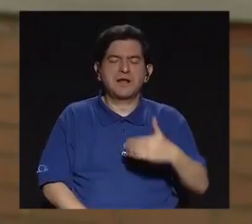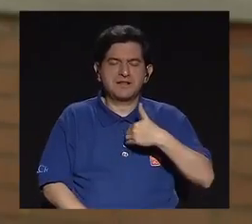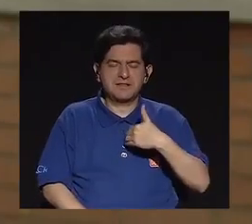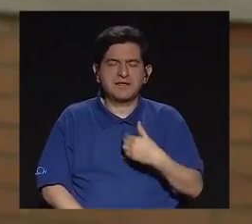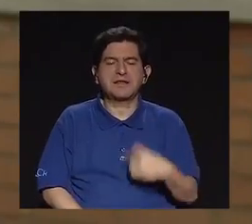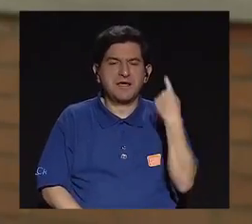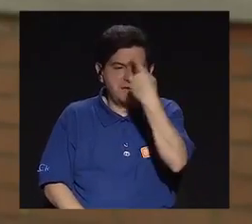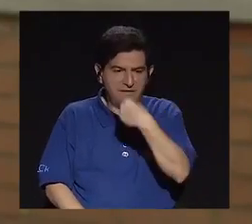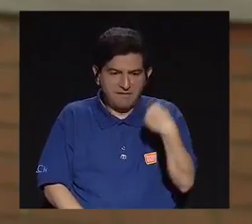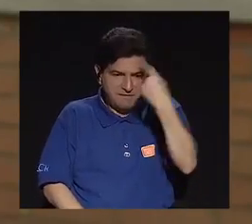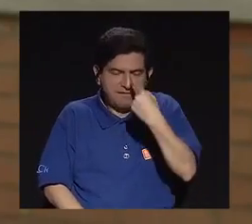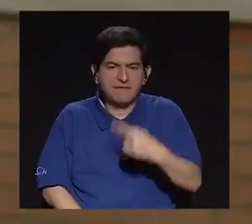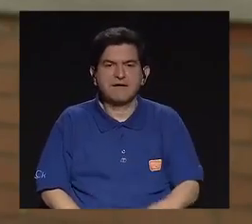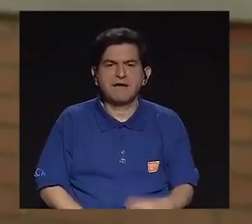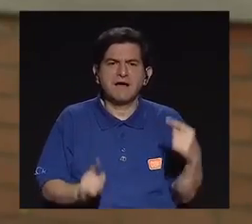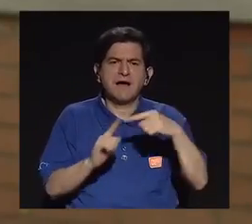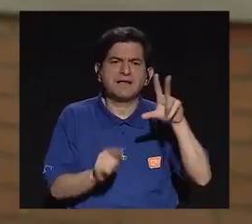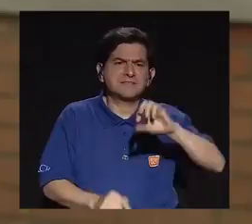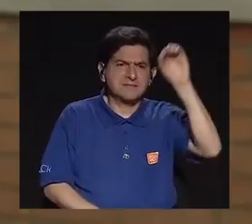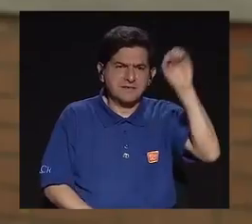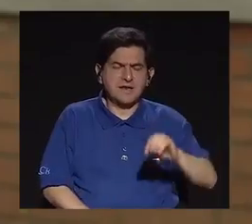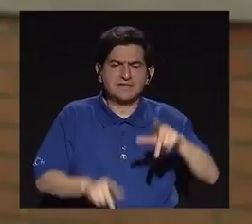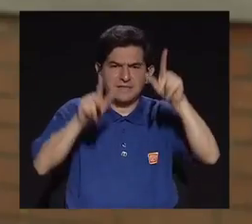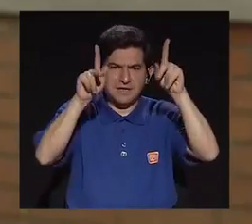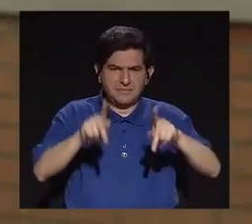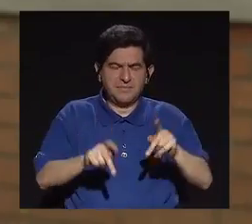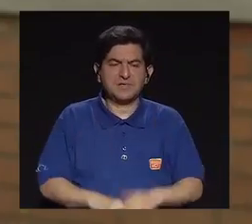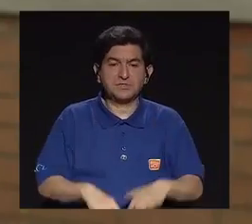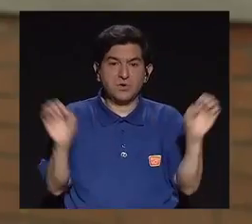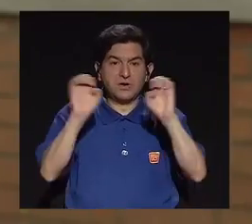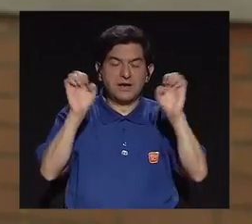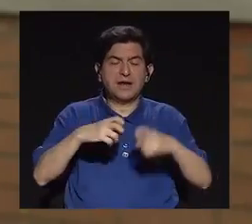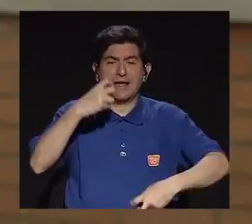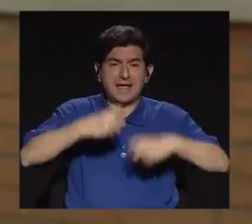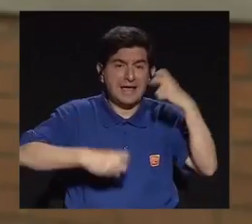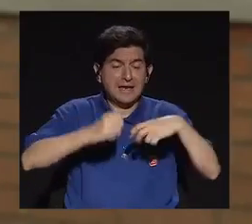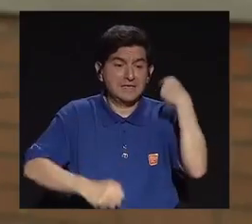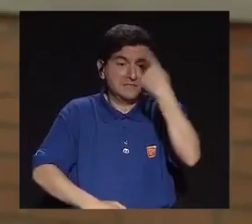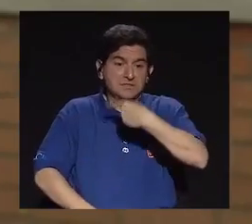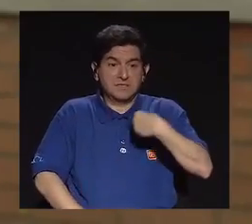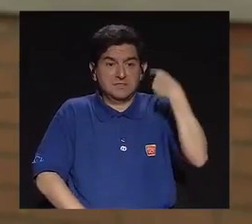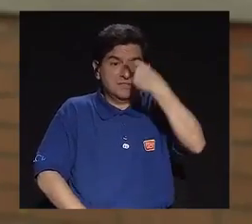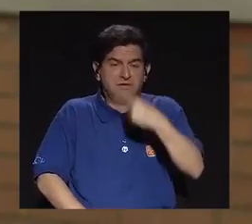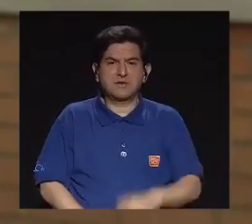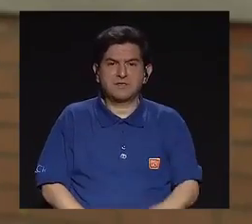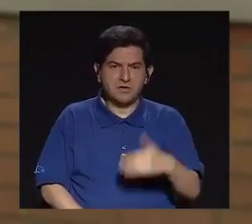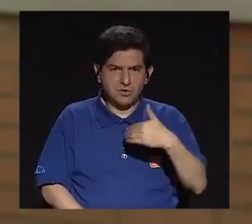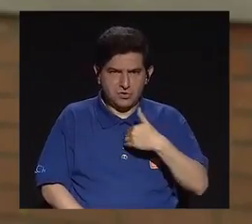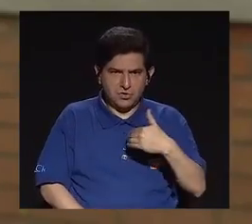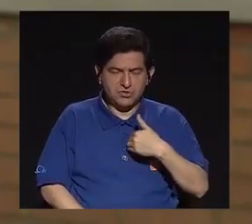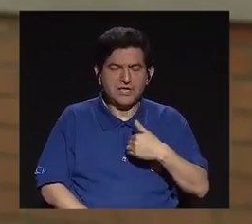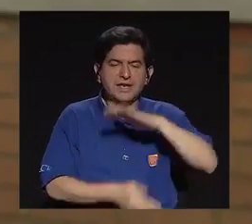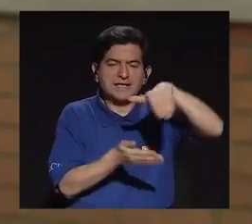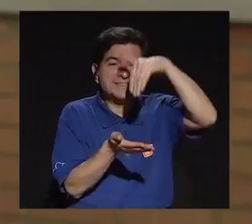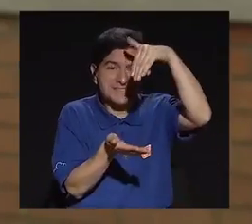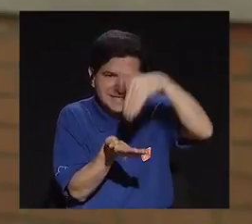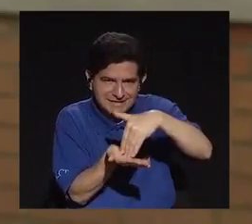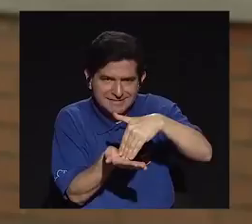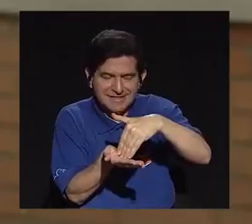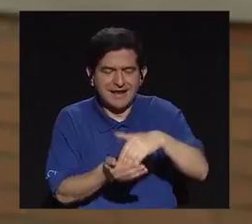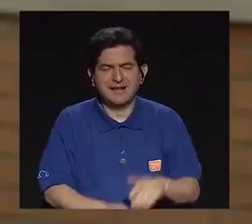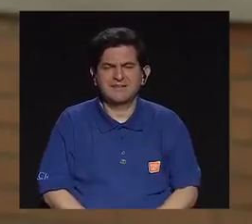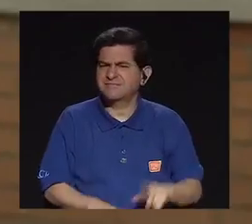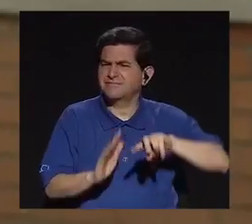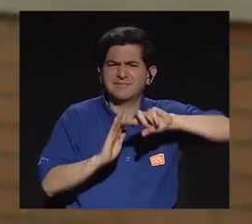vértigo. Hasta el 30% de los pacientes que llegan a emergencias con una crisis de vértigo están teniendo un vértigo central, o sea, de